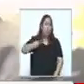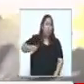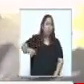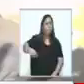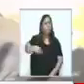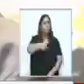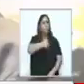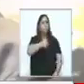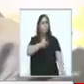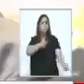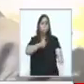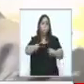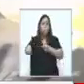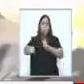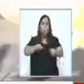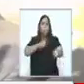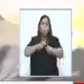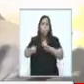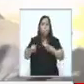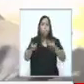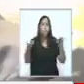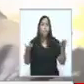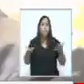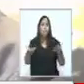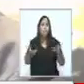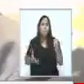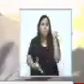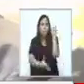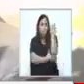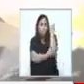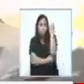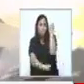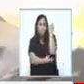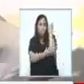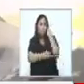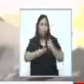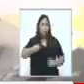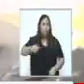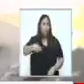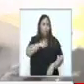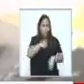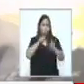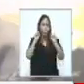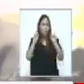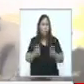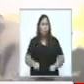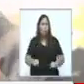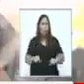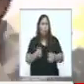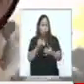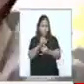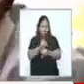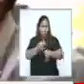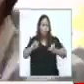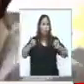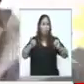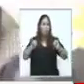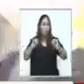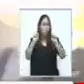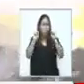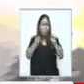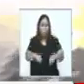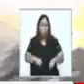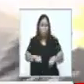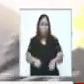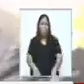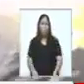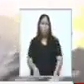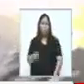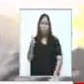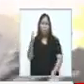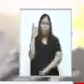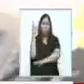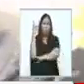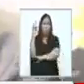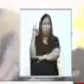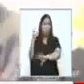Que los pobres sí somos capaces, que sí podemos ser independientes. Hoy Bolivia está